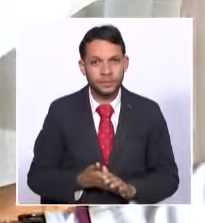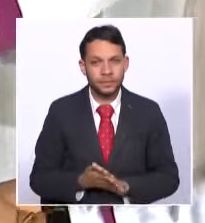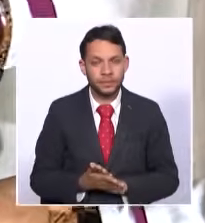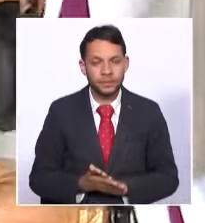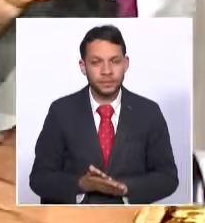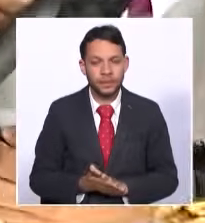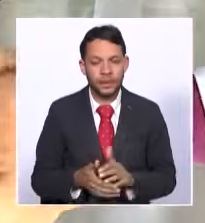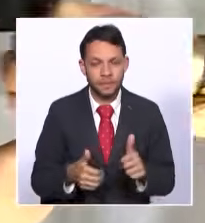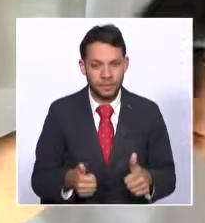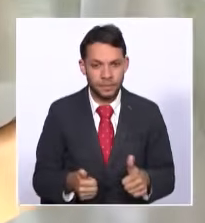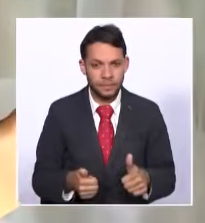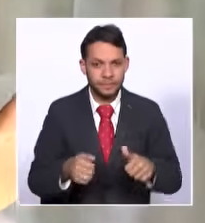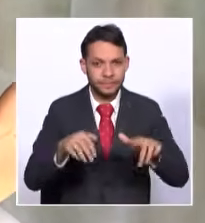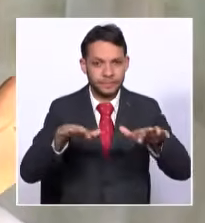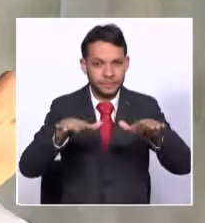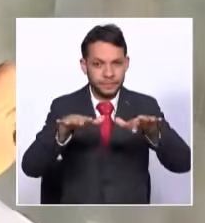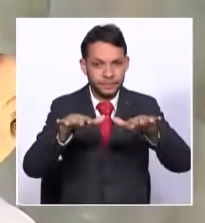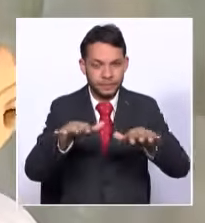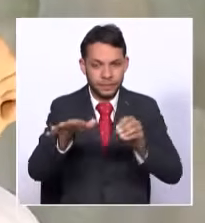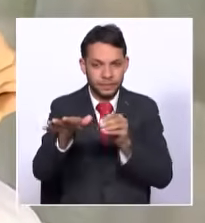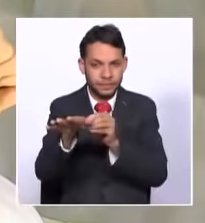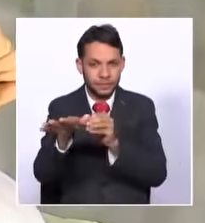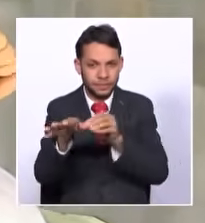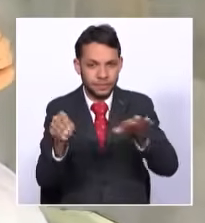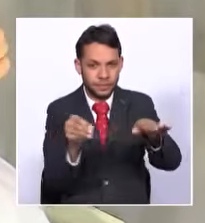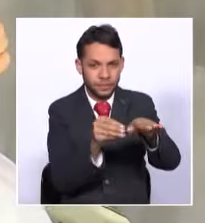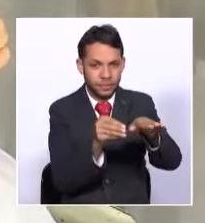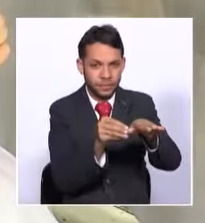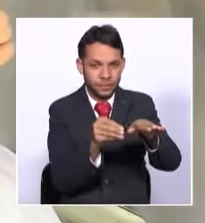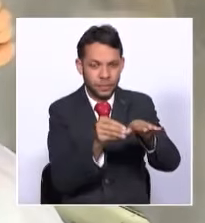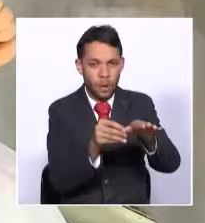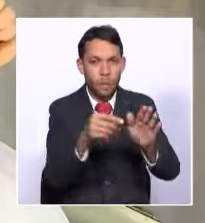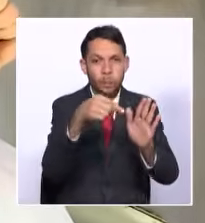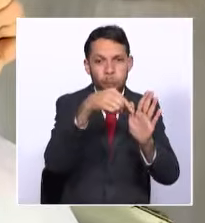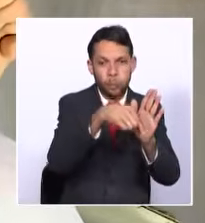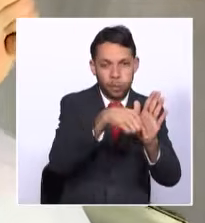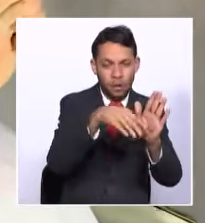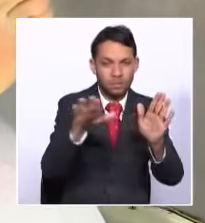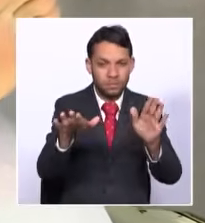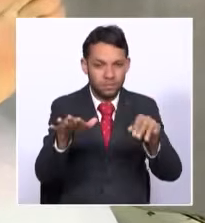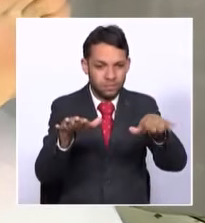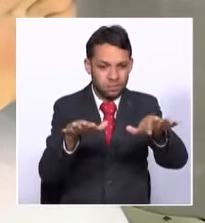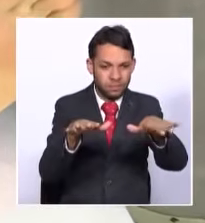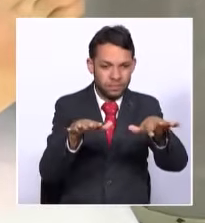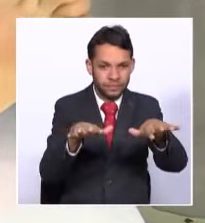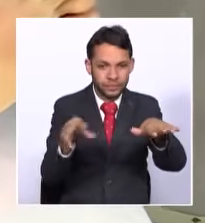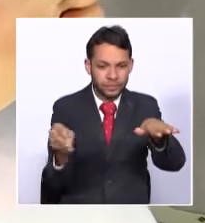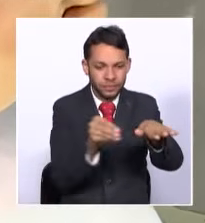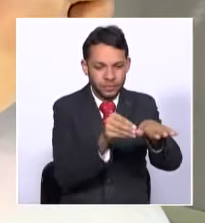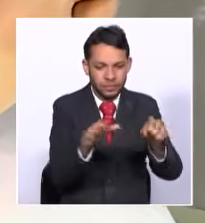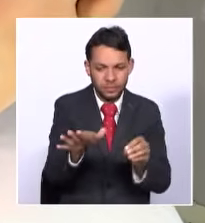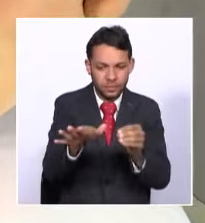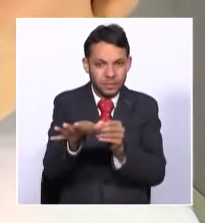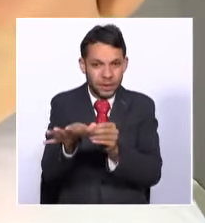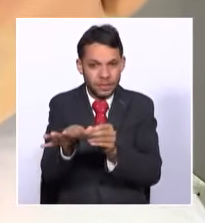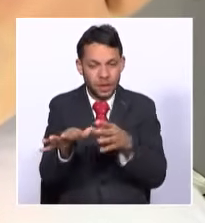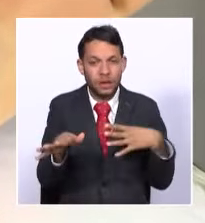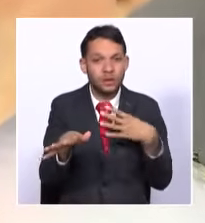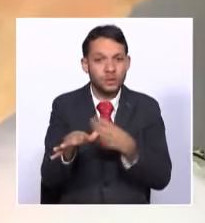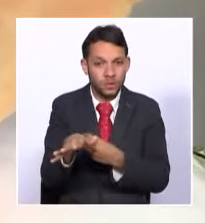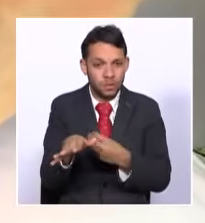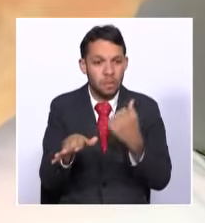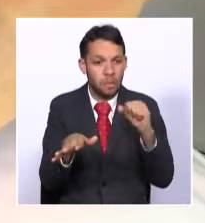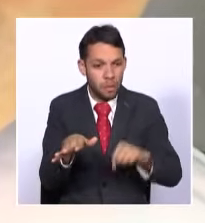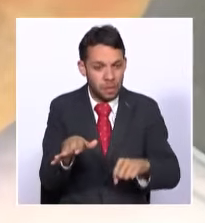Eso es. El tobillo, aquí es de la parte interna. El tobillo interno, nosotros en nuestra casa por lo